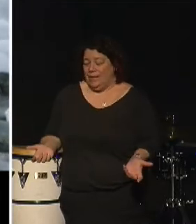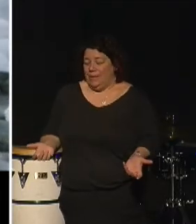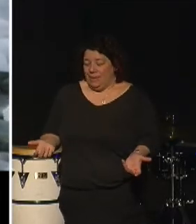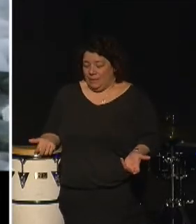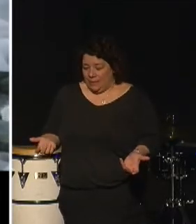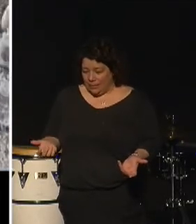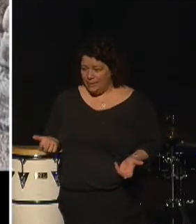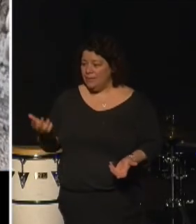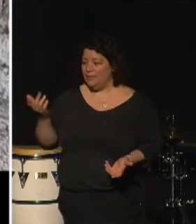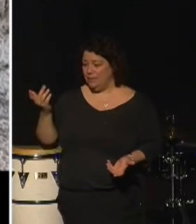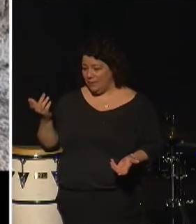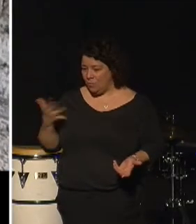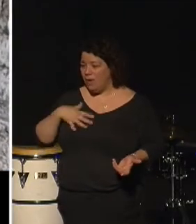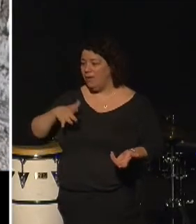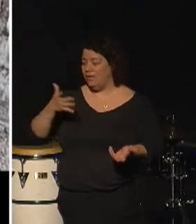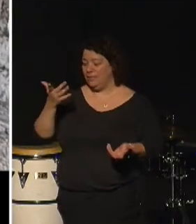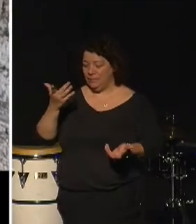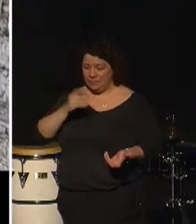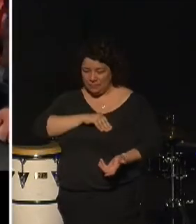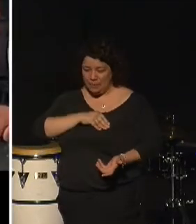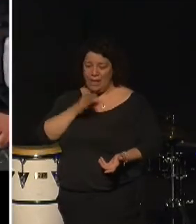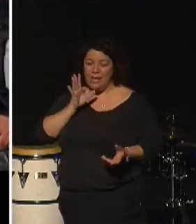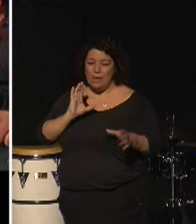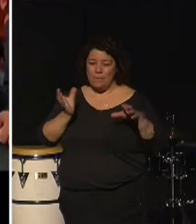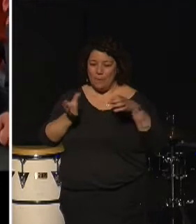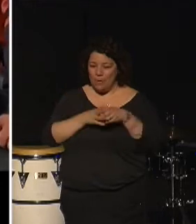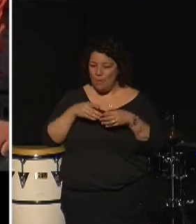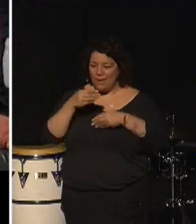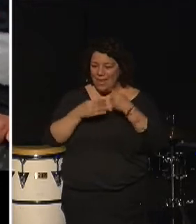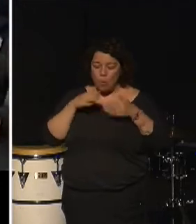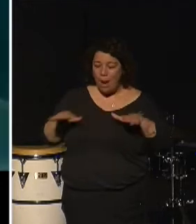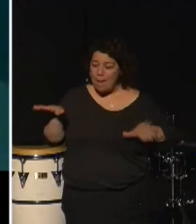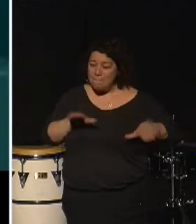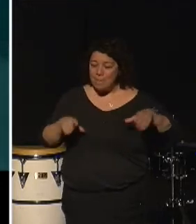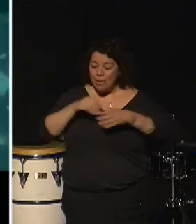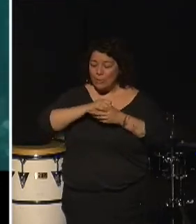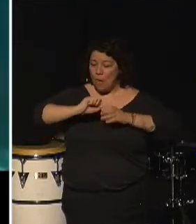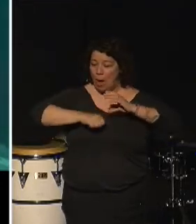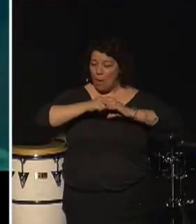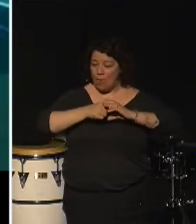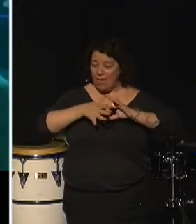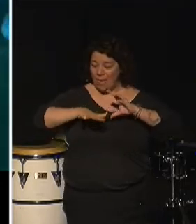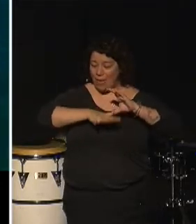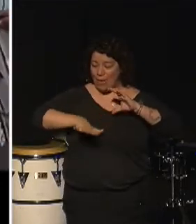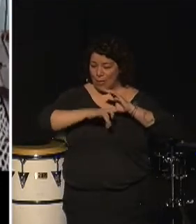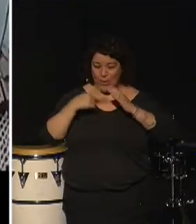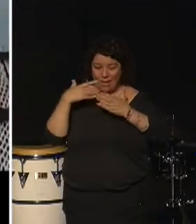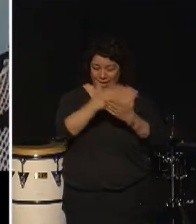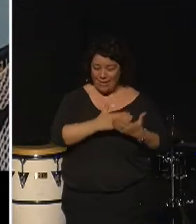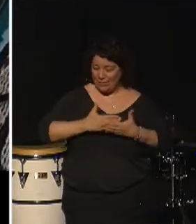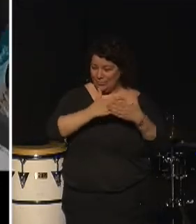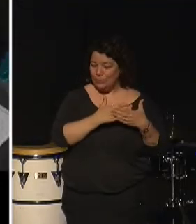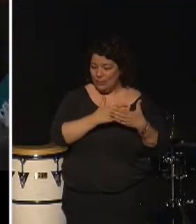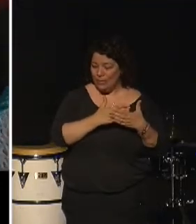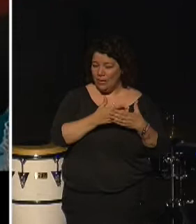porque es que hemos salido con grupos que estudiaban el papel de los pingüinos en la ecología aquí y en los ecosistemas antárticos.